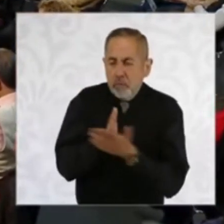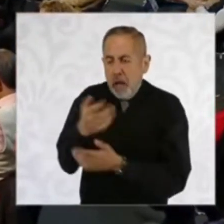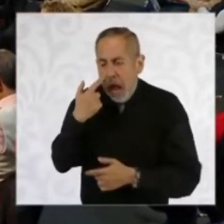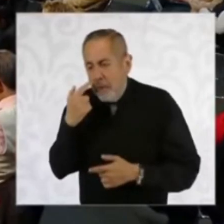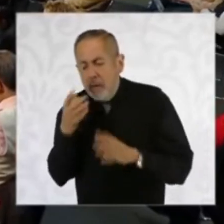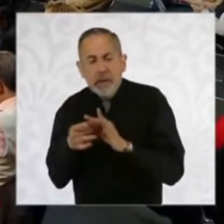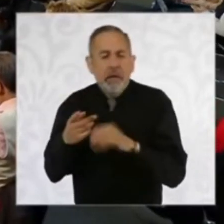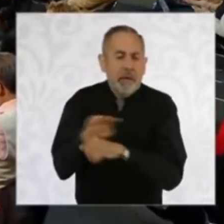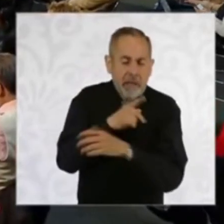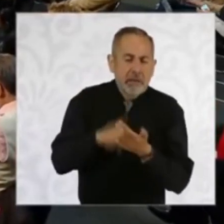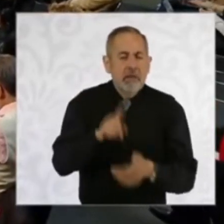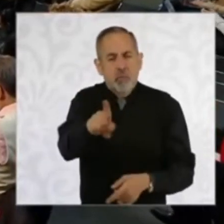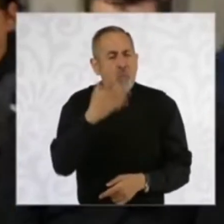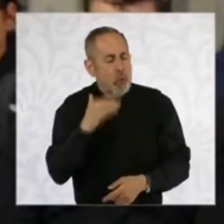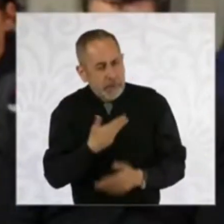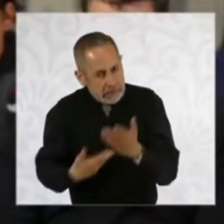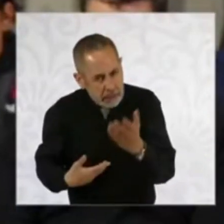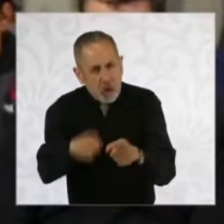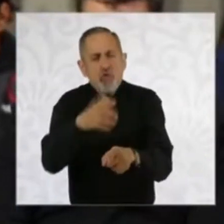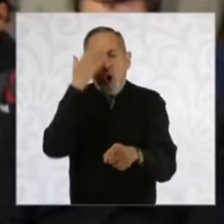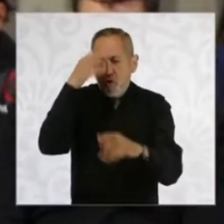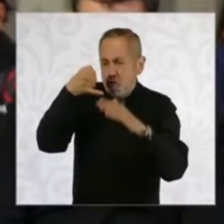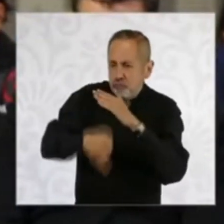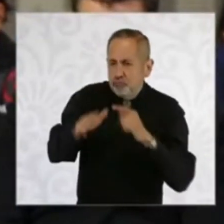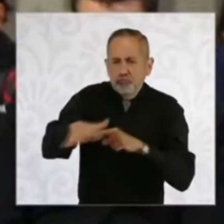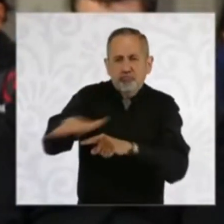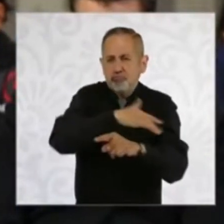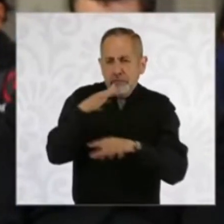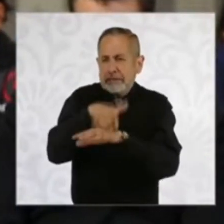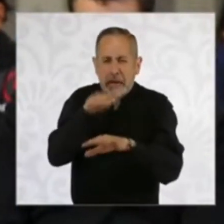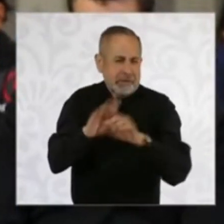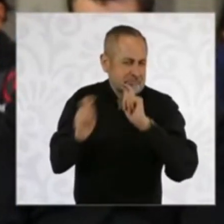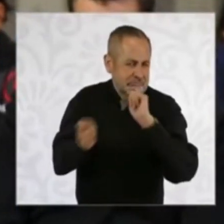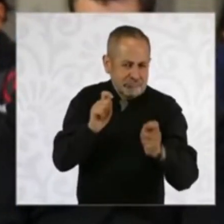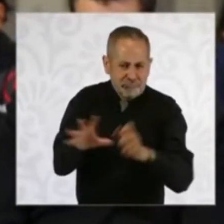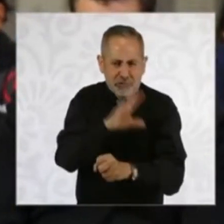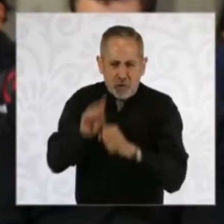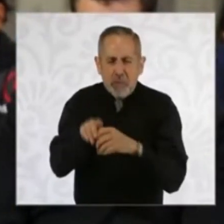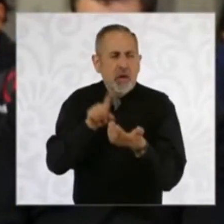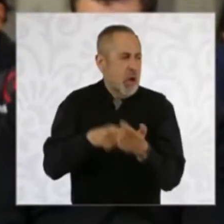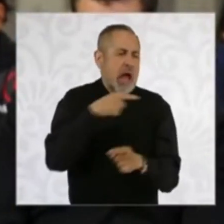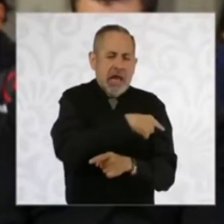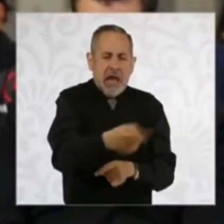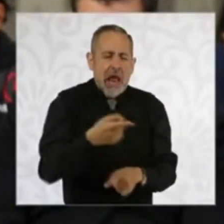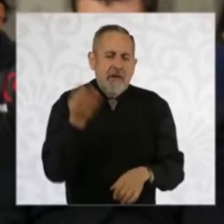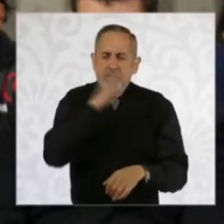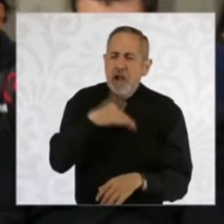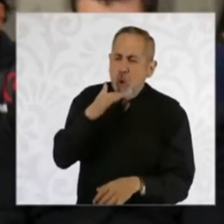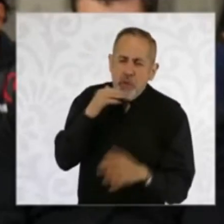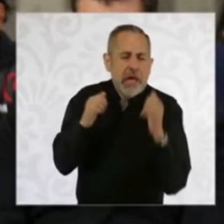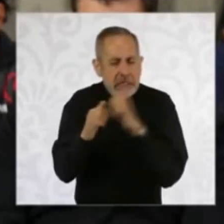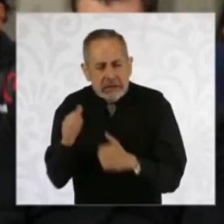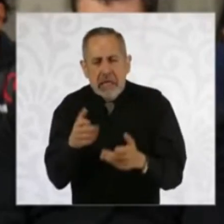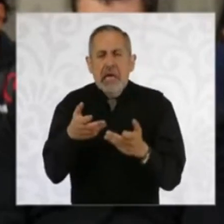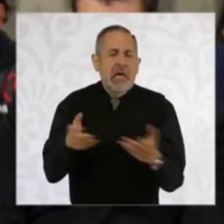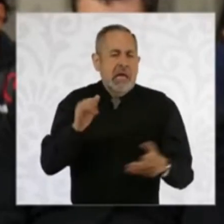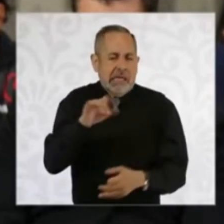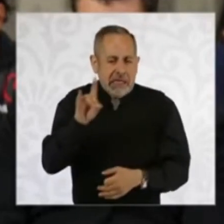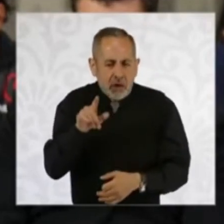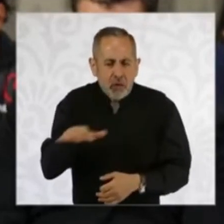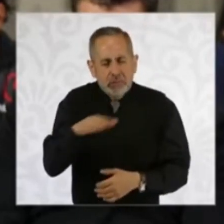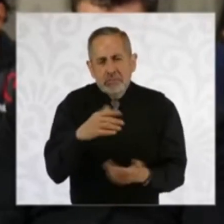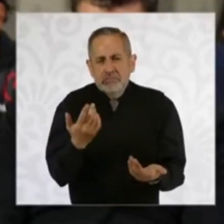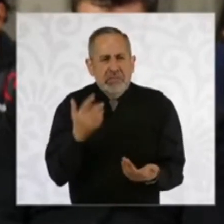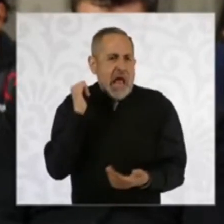tipo de casos. Presidenta, dado su profundo conocimiento sobre Tlalpan y los problemas recurrentes de fraudes en terrenos comunales y ejidos, ¿qué